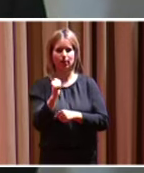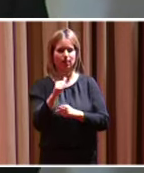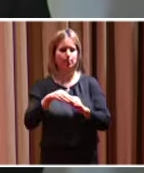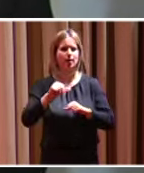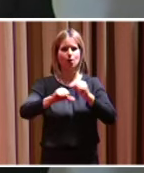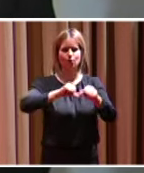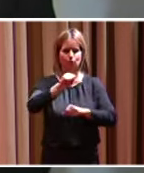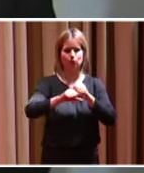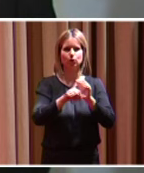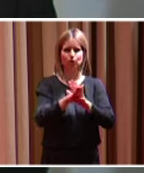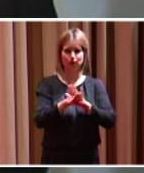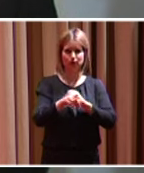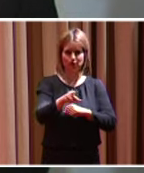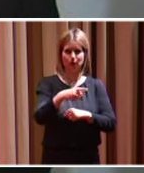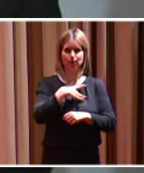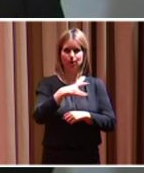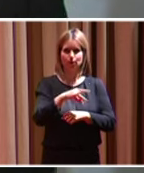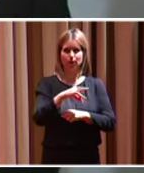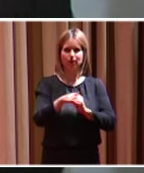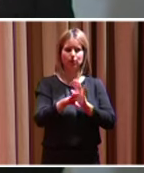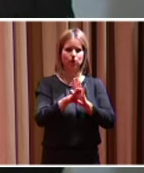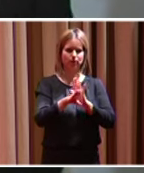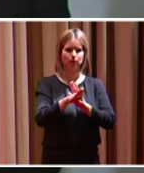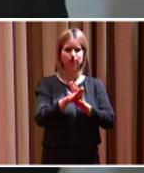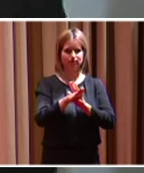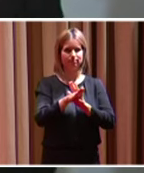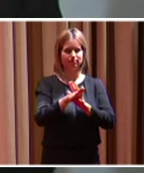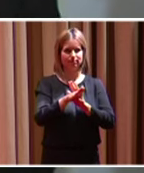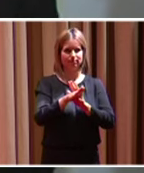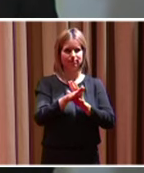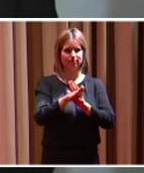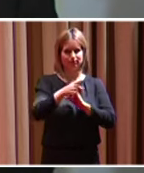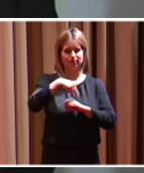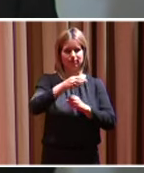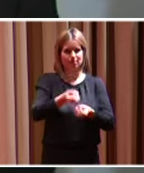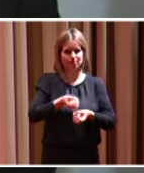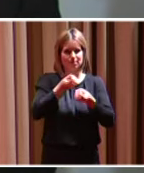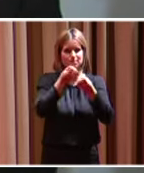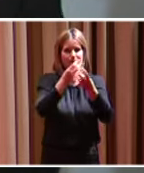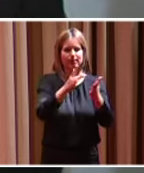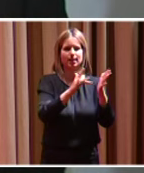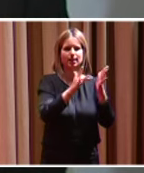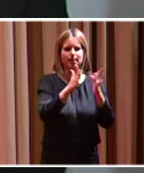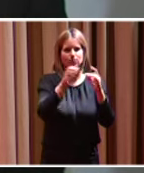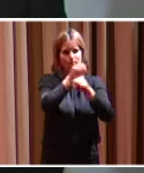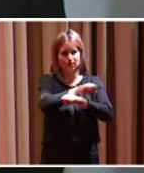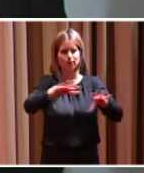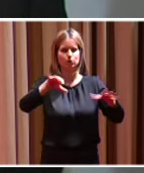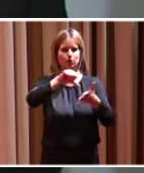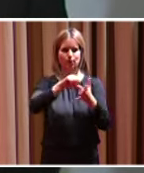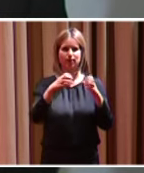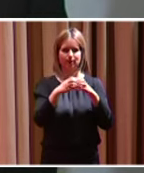para unas generaciones venideras, que permitan seguir difundiendo el mensaje de Jesús en la